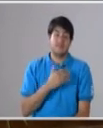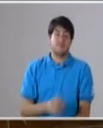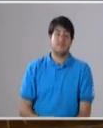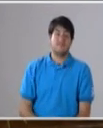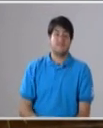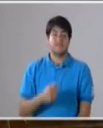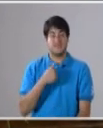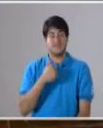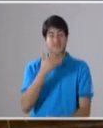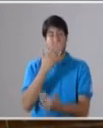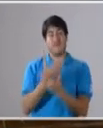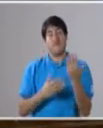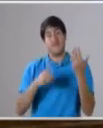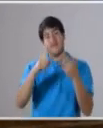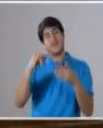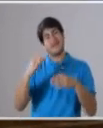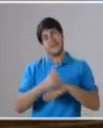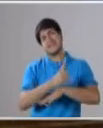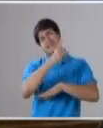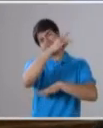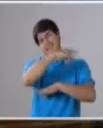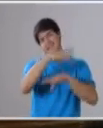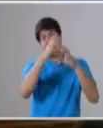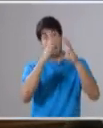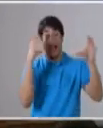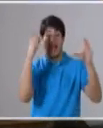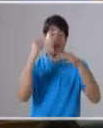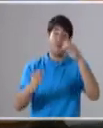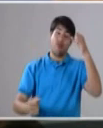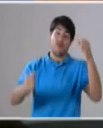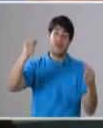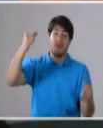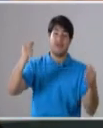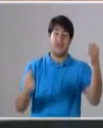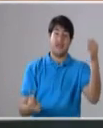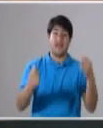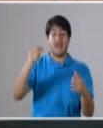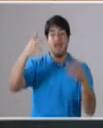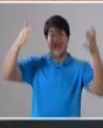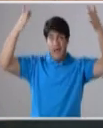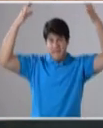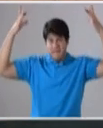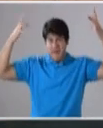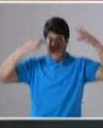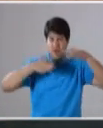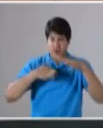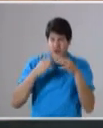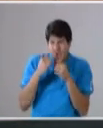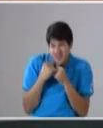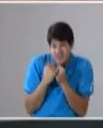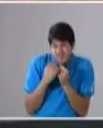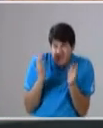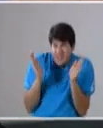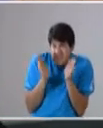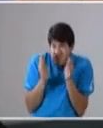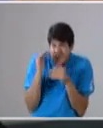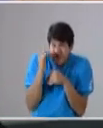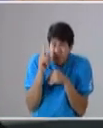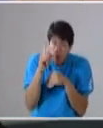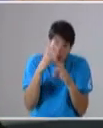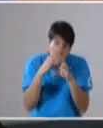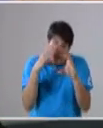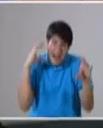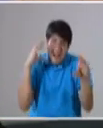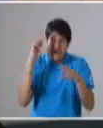Me fui, hermano, en ese viaje tan tremendísimo, todo apretujado, en un bus que se llama Estrella